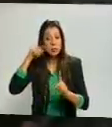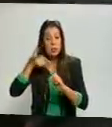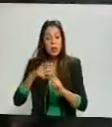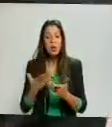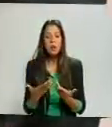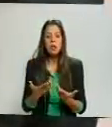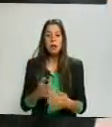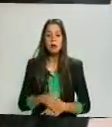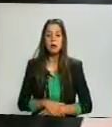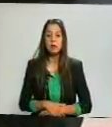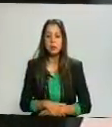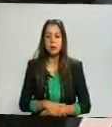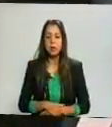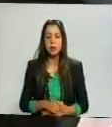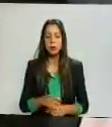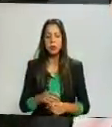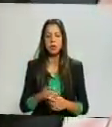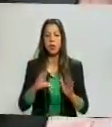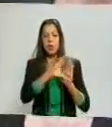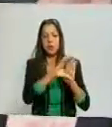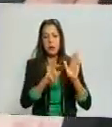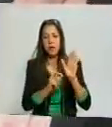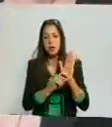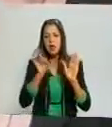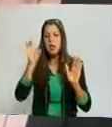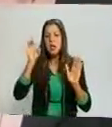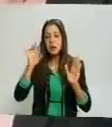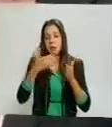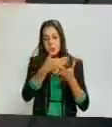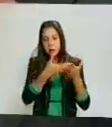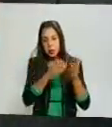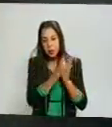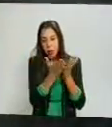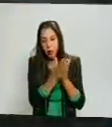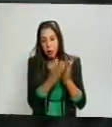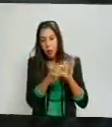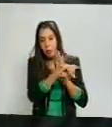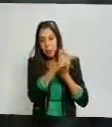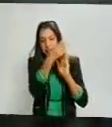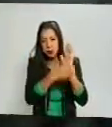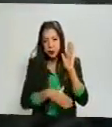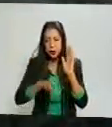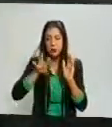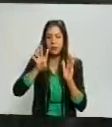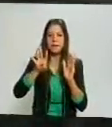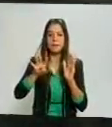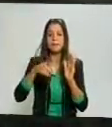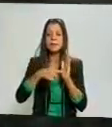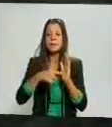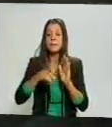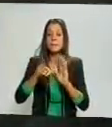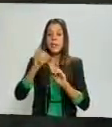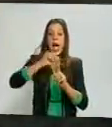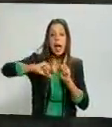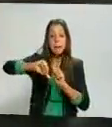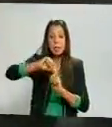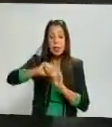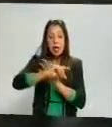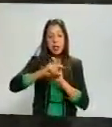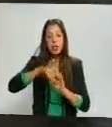En la Constitución de la República Bolivariana de Venezuela, en el capítulo 4 de los derechos ambientales,